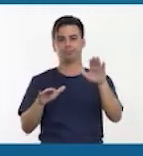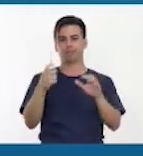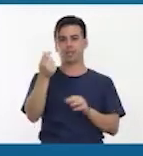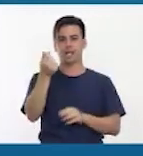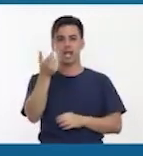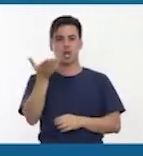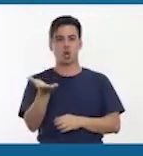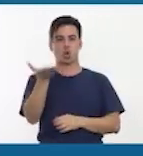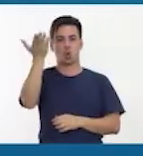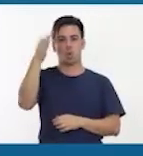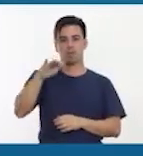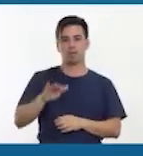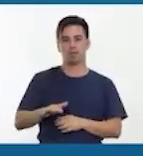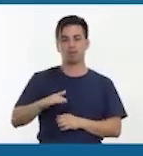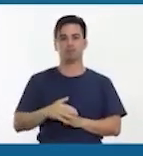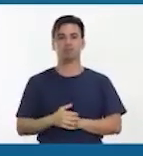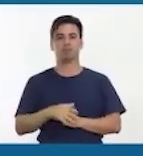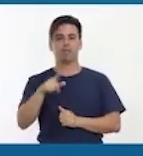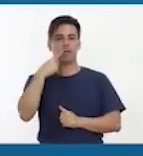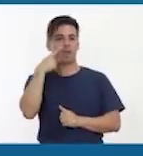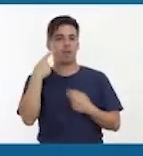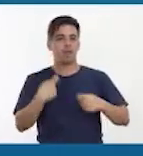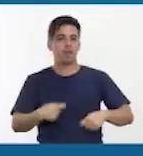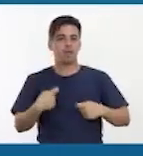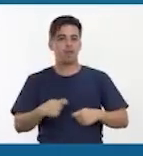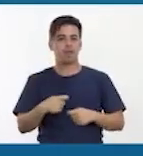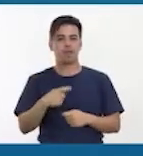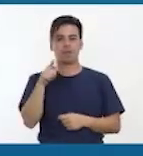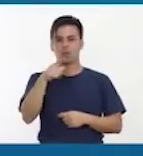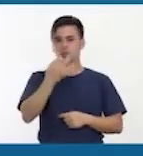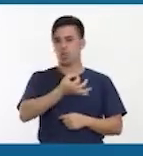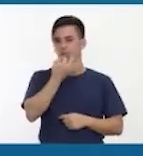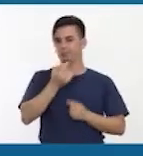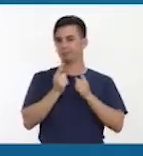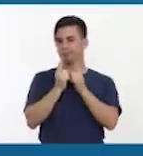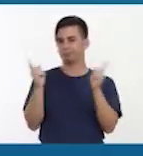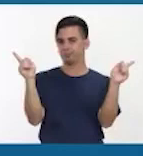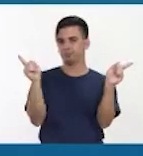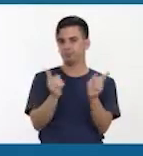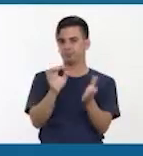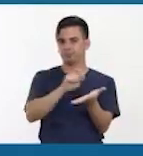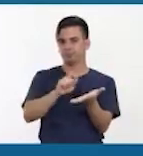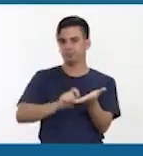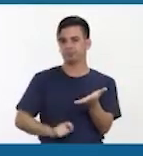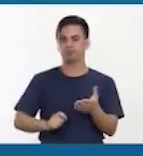económica, y esto debe aparecer reflejado en esos resúmenes que ustedes van a elaborar.